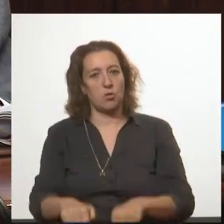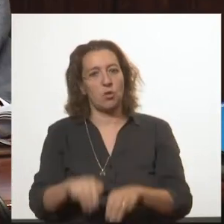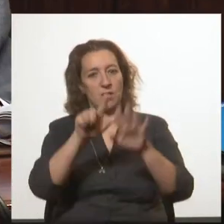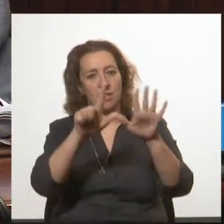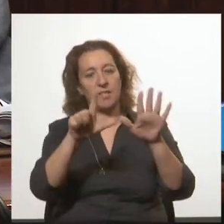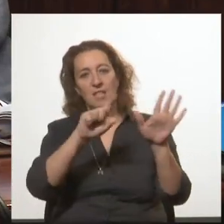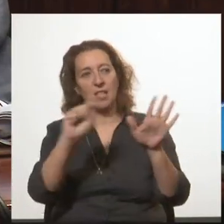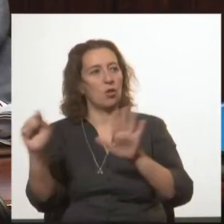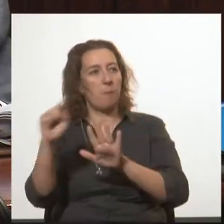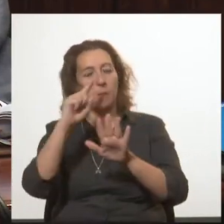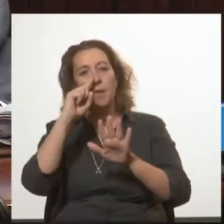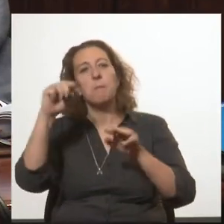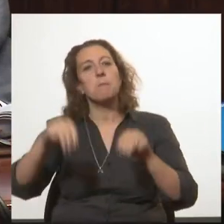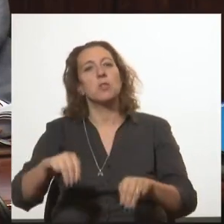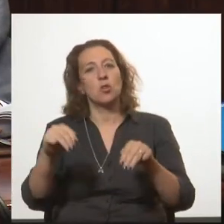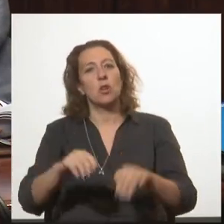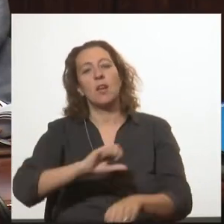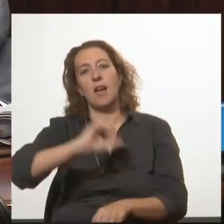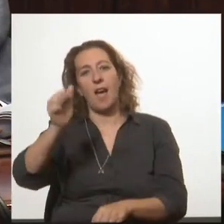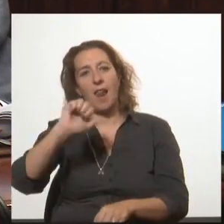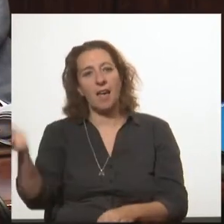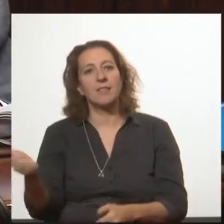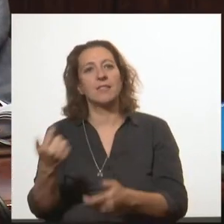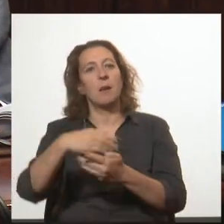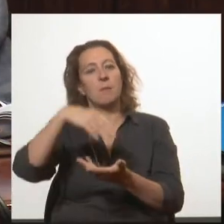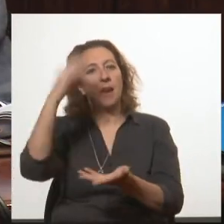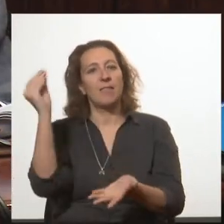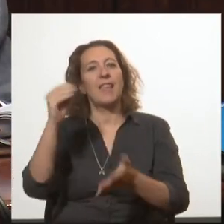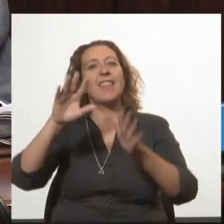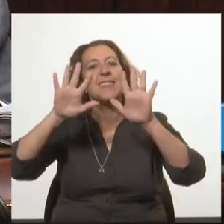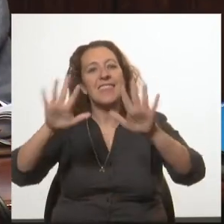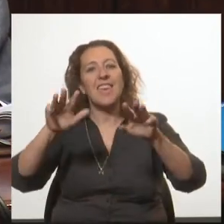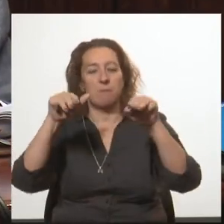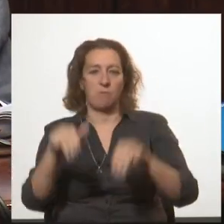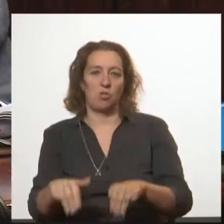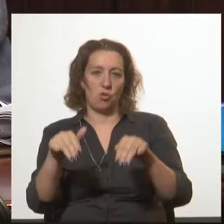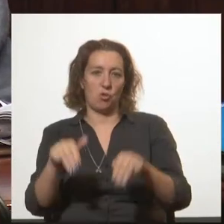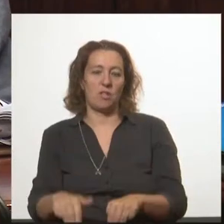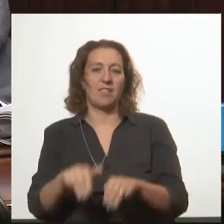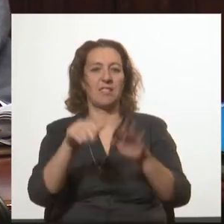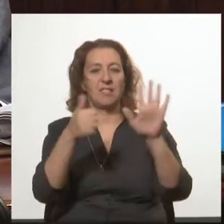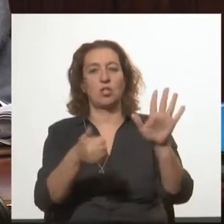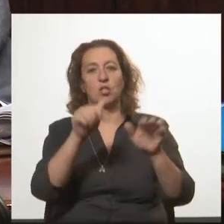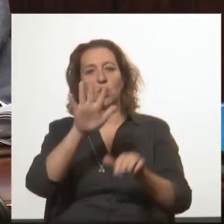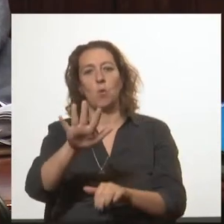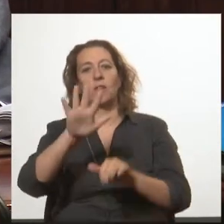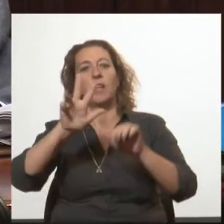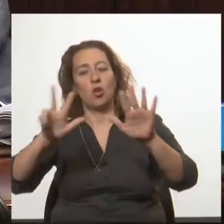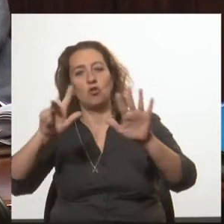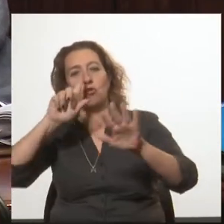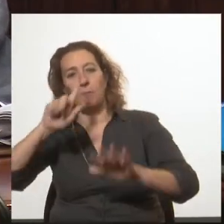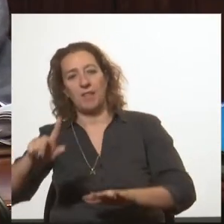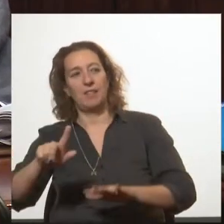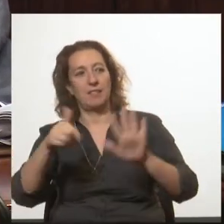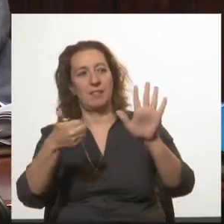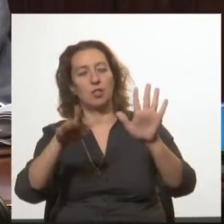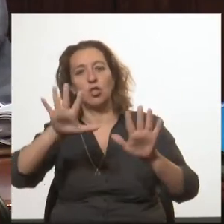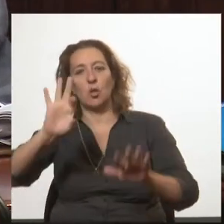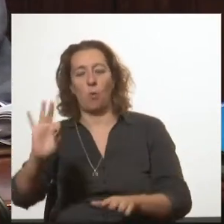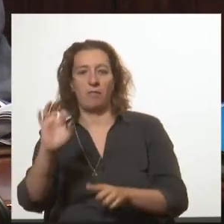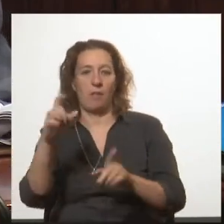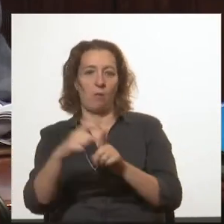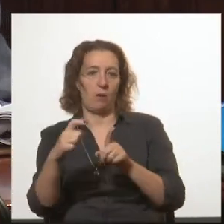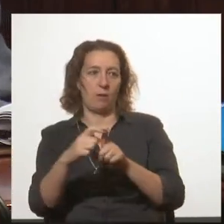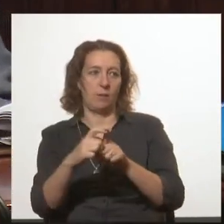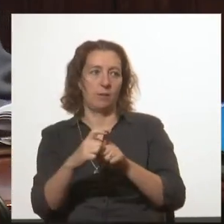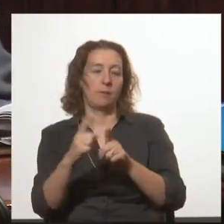lo que daría una ganancia arancel de 10 millones 658 mil 750 dólares lo cual coincide